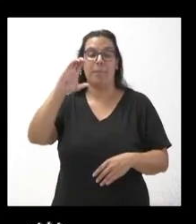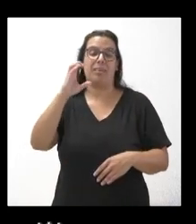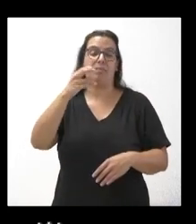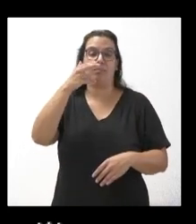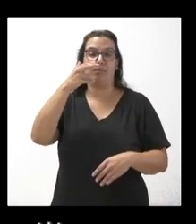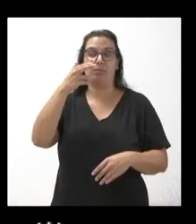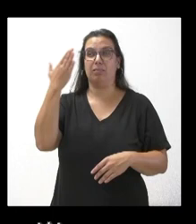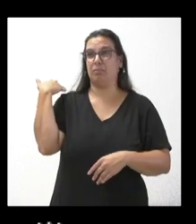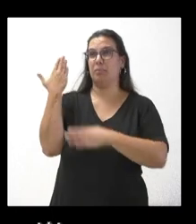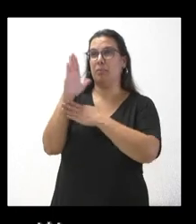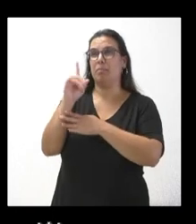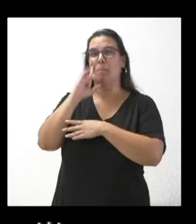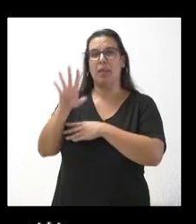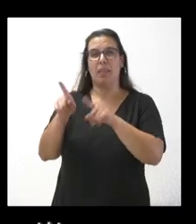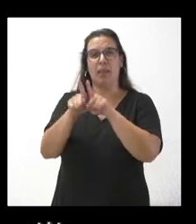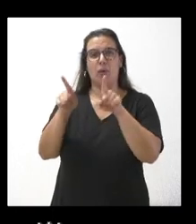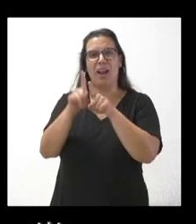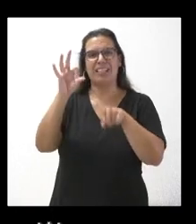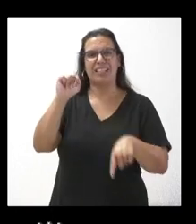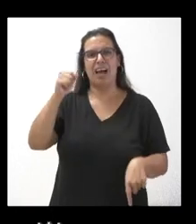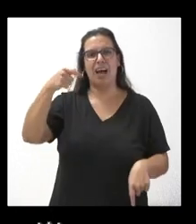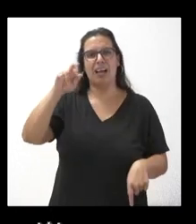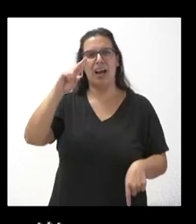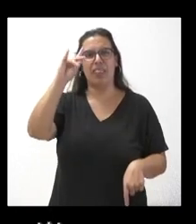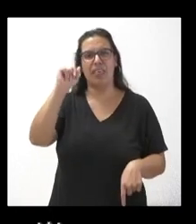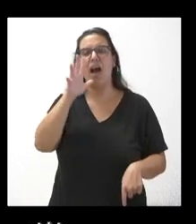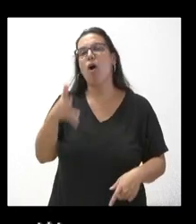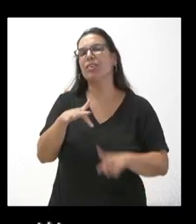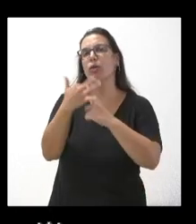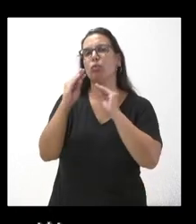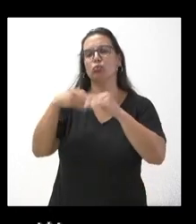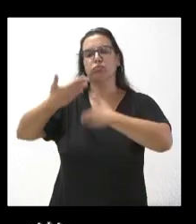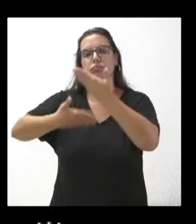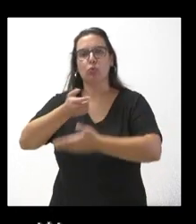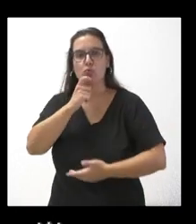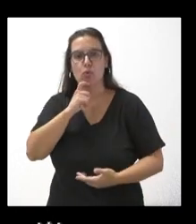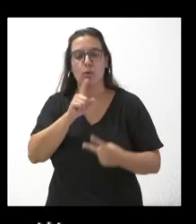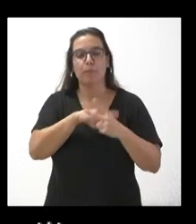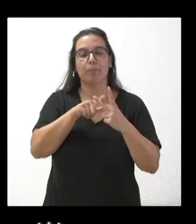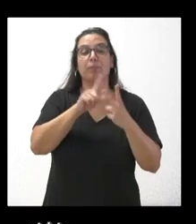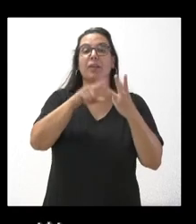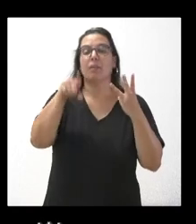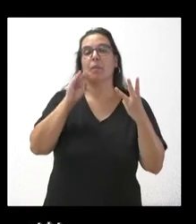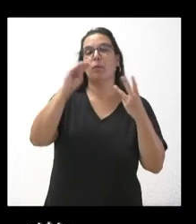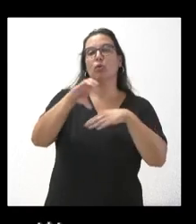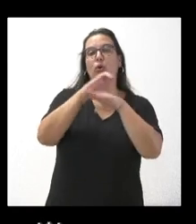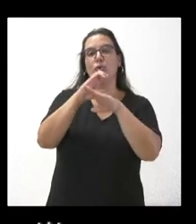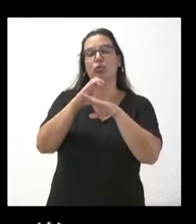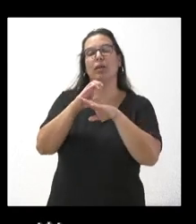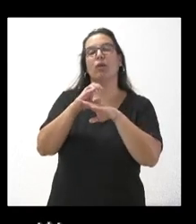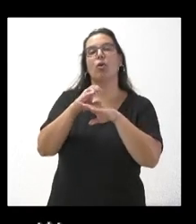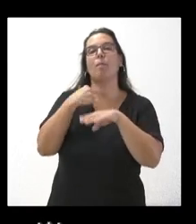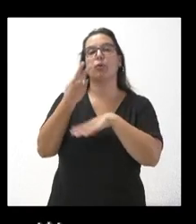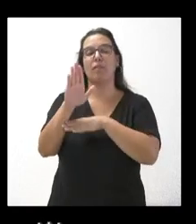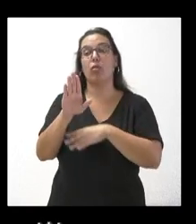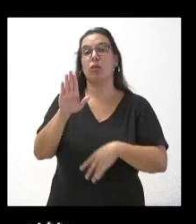que era el Águila de Sagardía, en qué situación se encuentra en estos momentos. Y para una pregunta también para el consejero Carriedo,